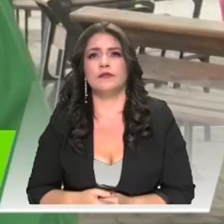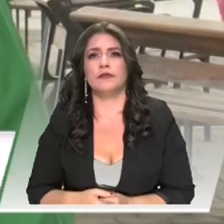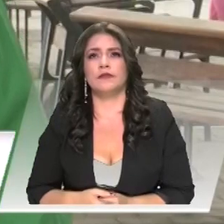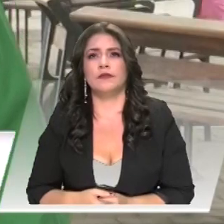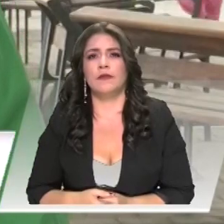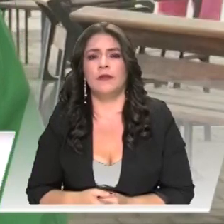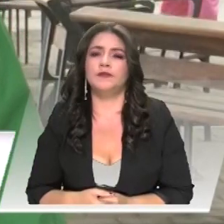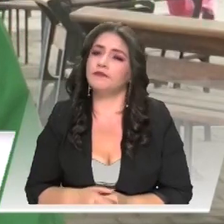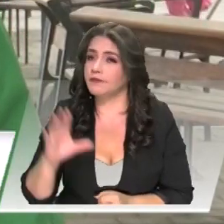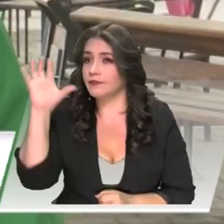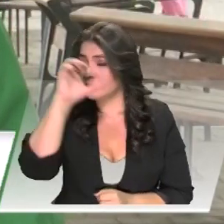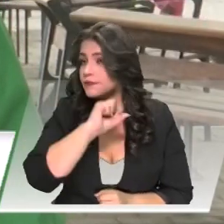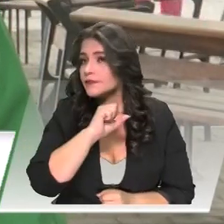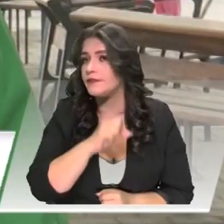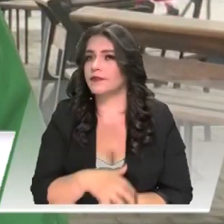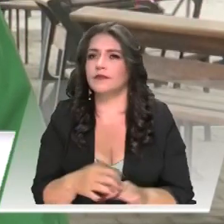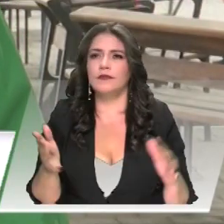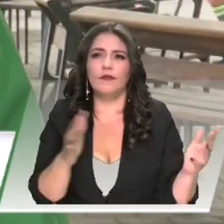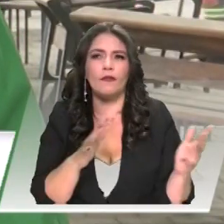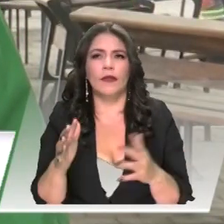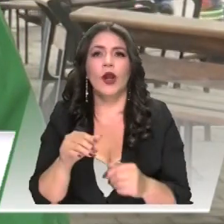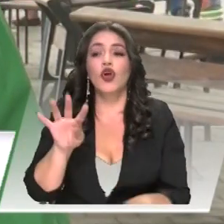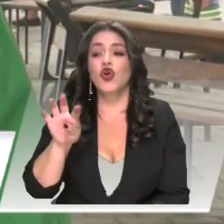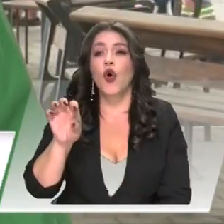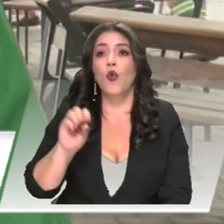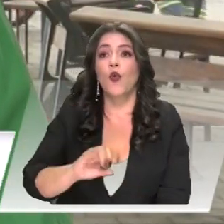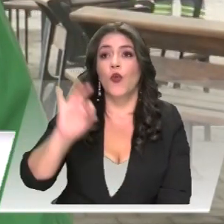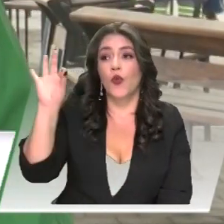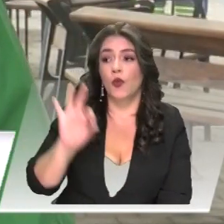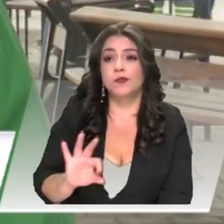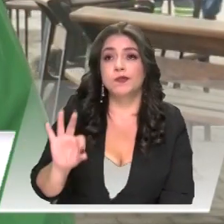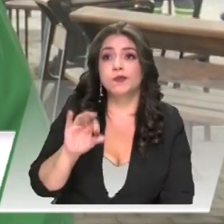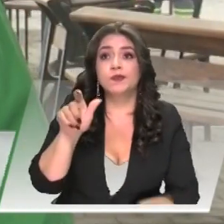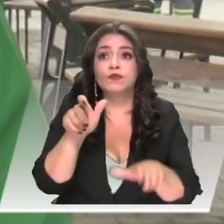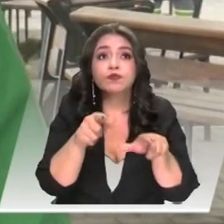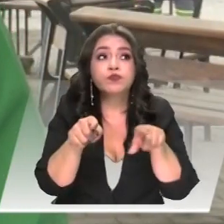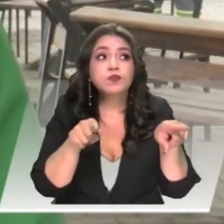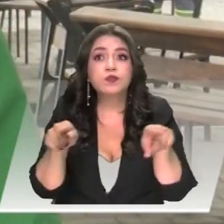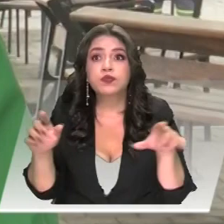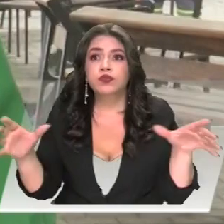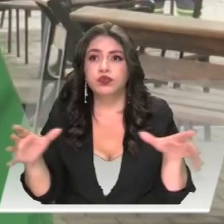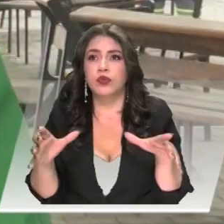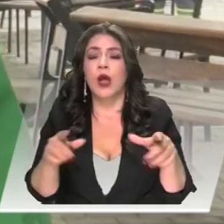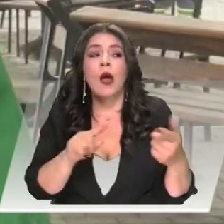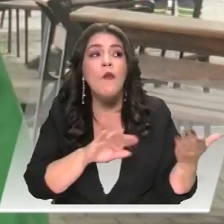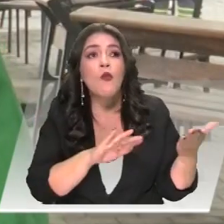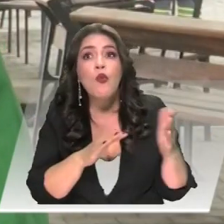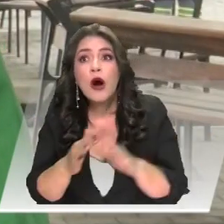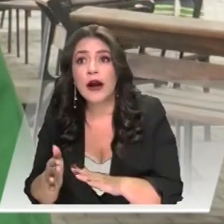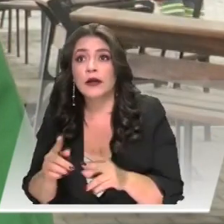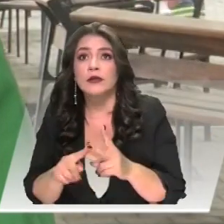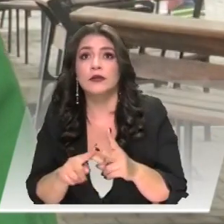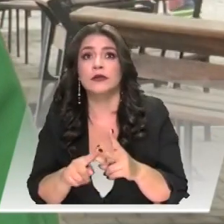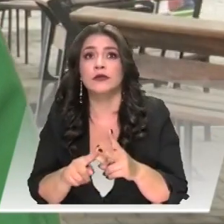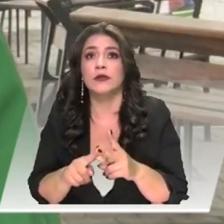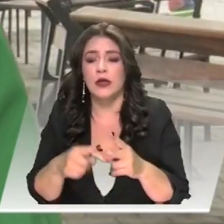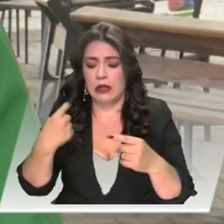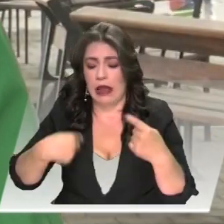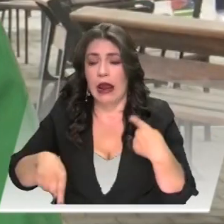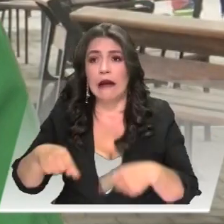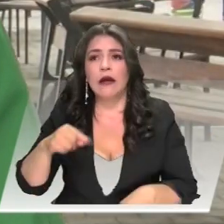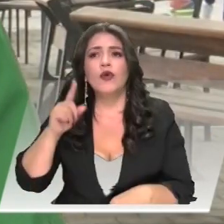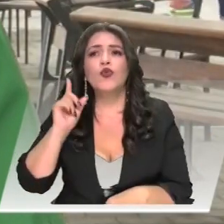logra determinar que aproximadamente el 90% de estos incidentes donde ocurren muertos y lesionados es